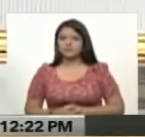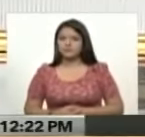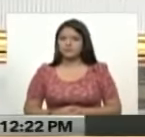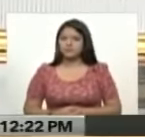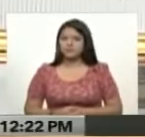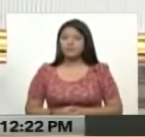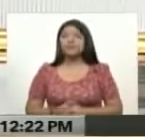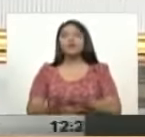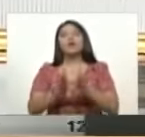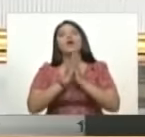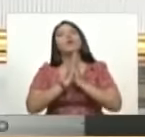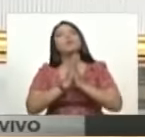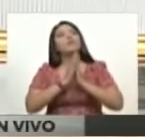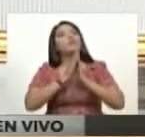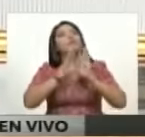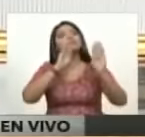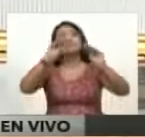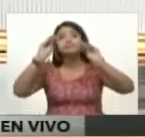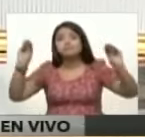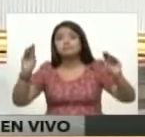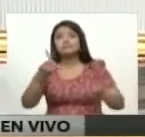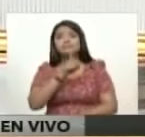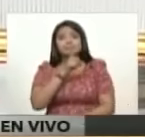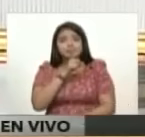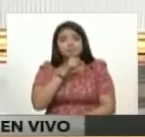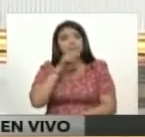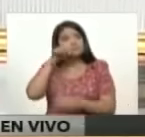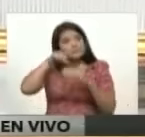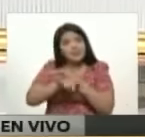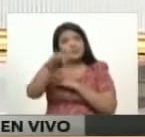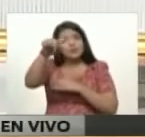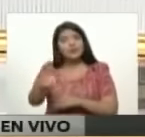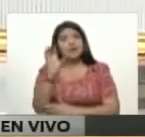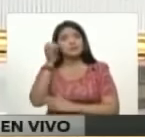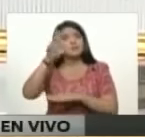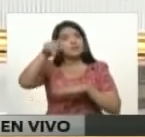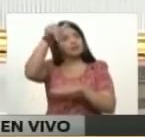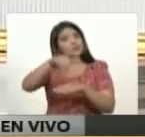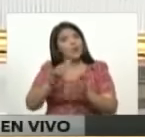Por favor, orden. Están en el hemiciclo.